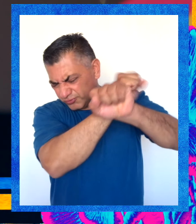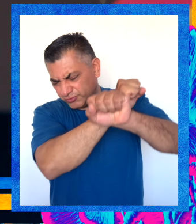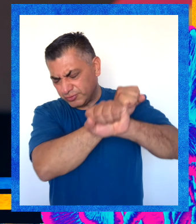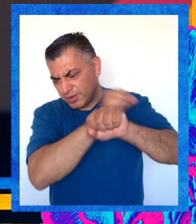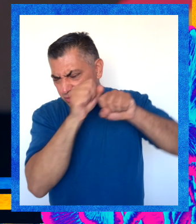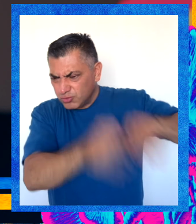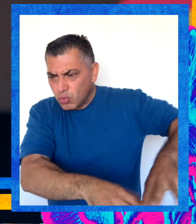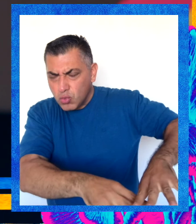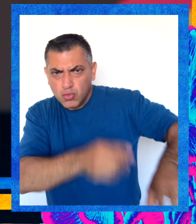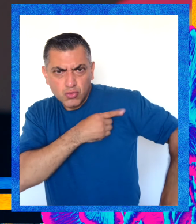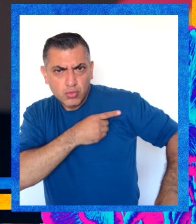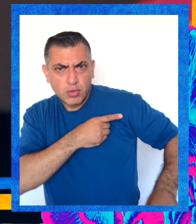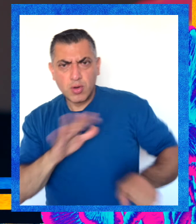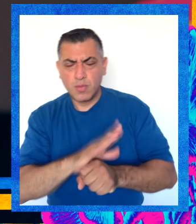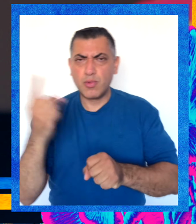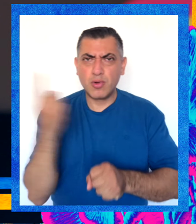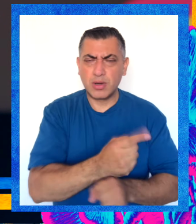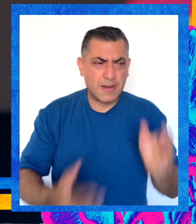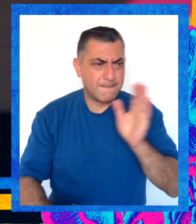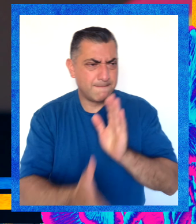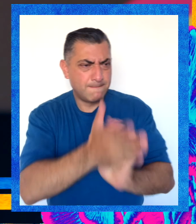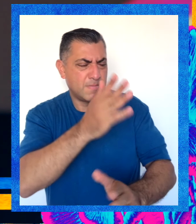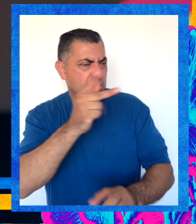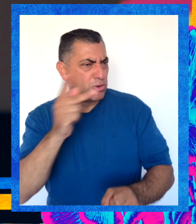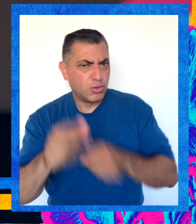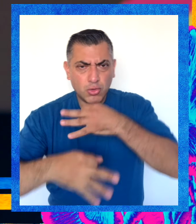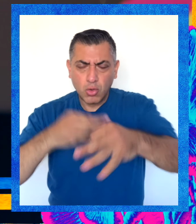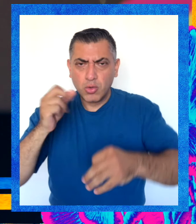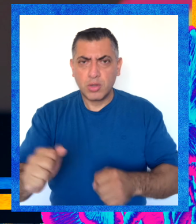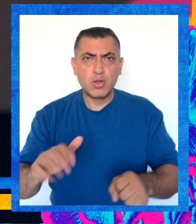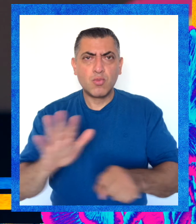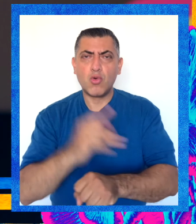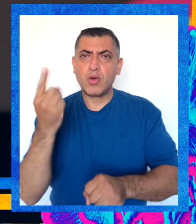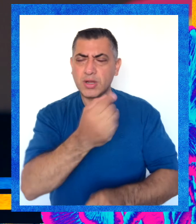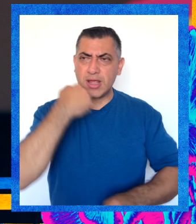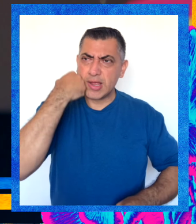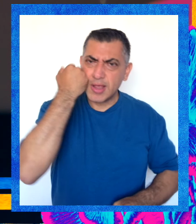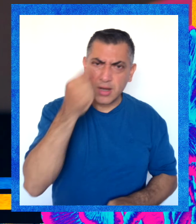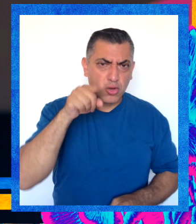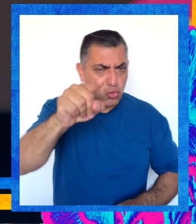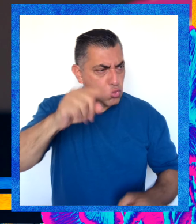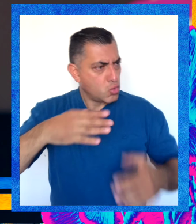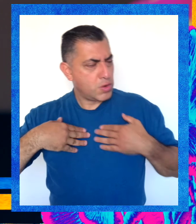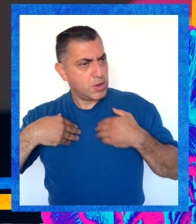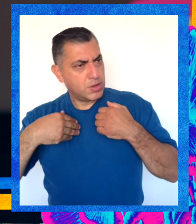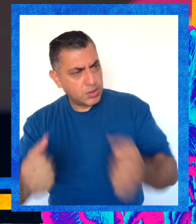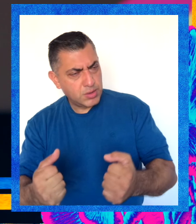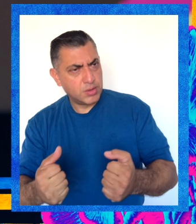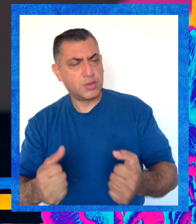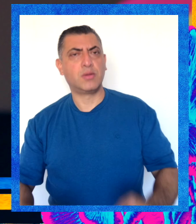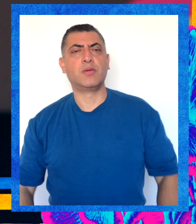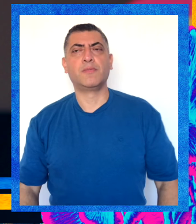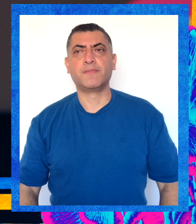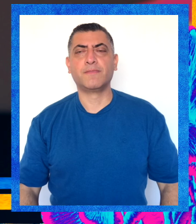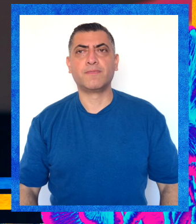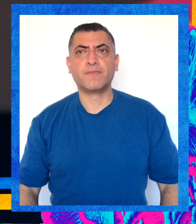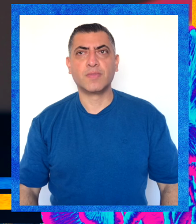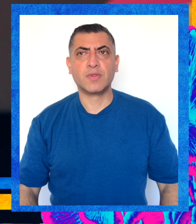abandono porque pues su voluntariamente por todo esto porque quería que entendieras que te comprende